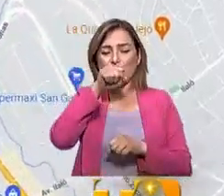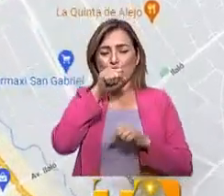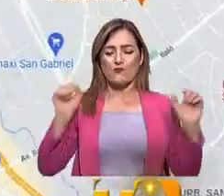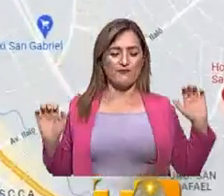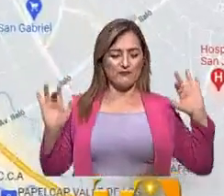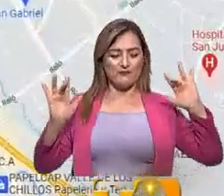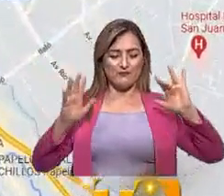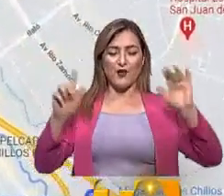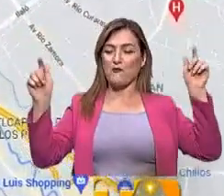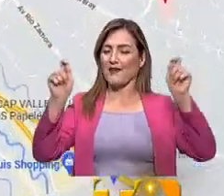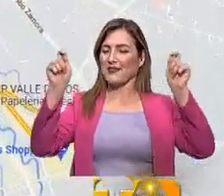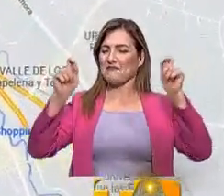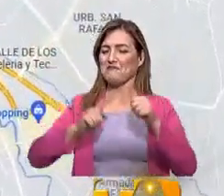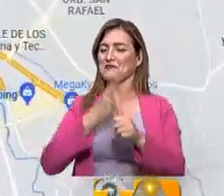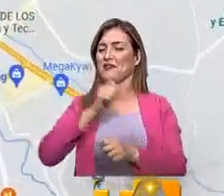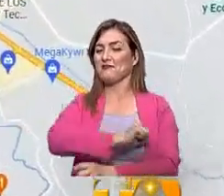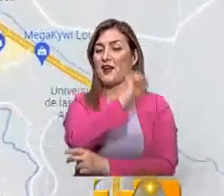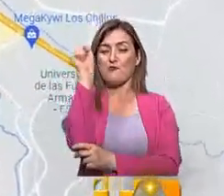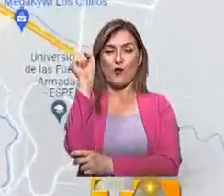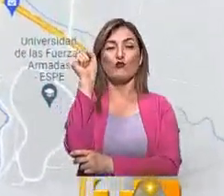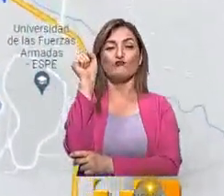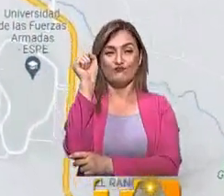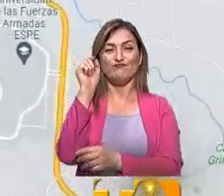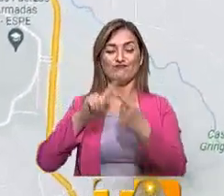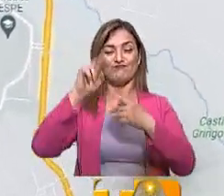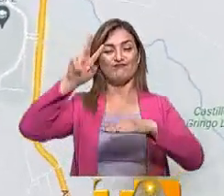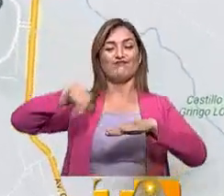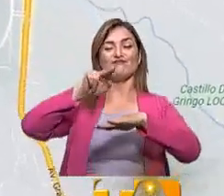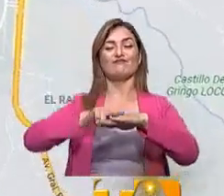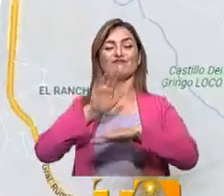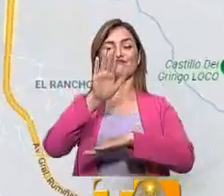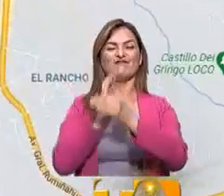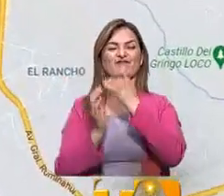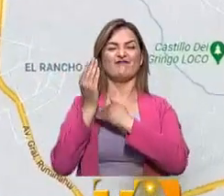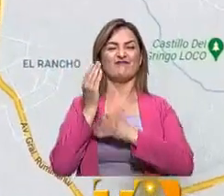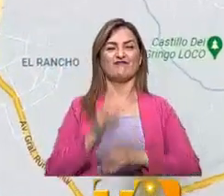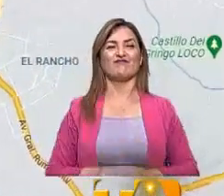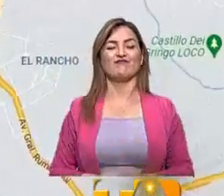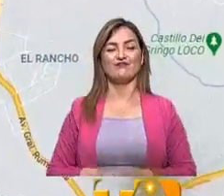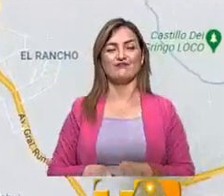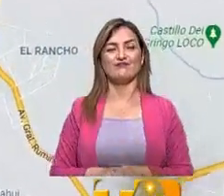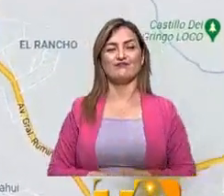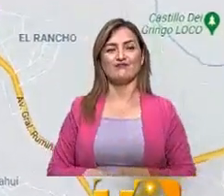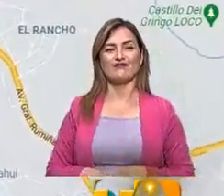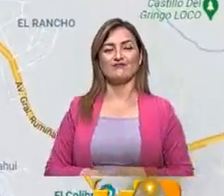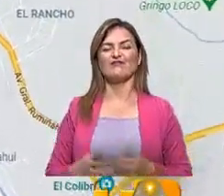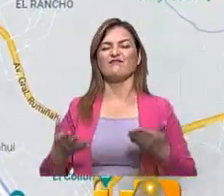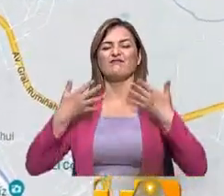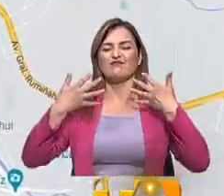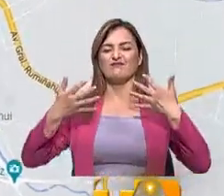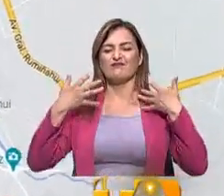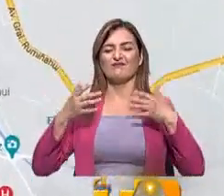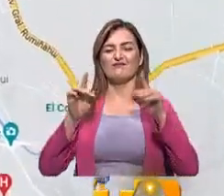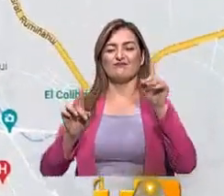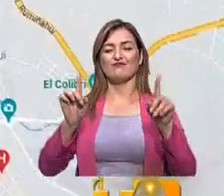festejar este que es el primer título campeonato nacional en su historia, logrado en la ciudad de Guayaquil al